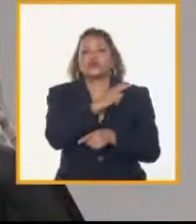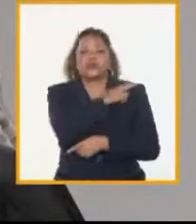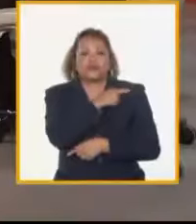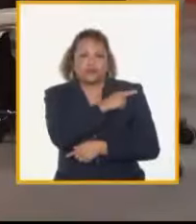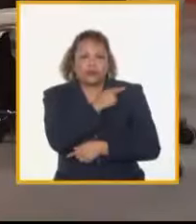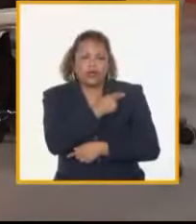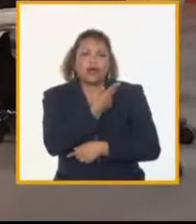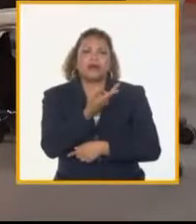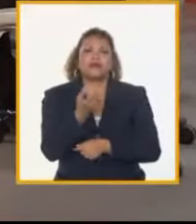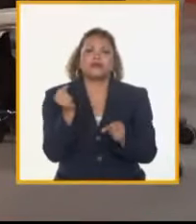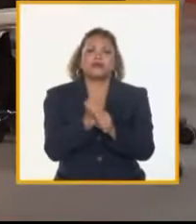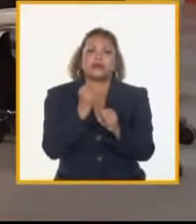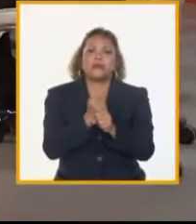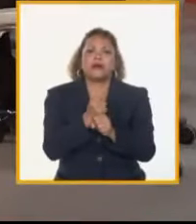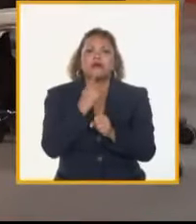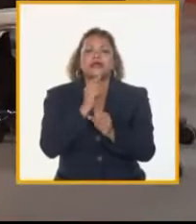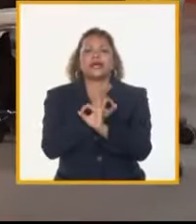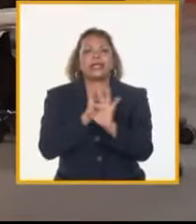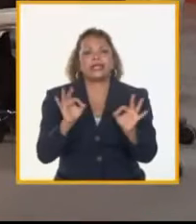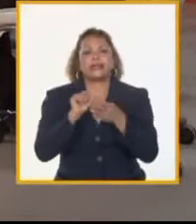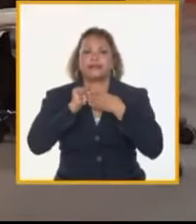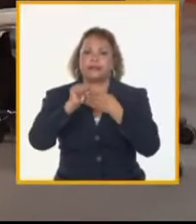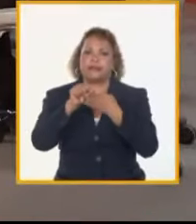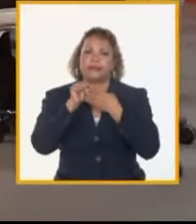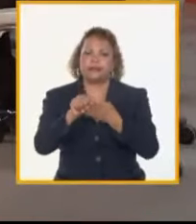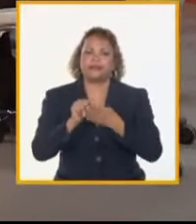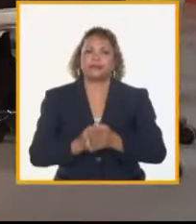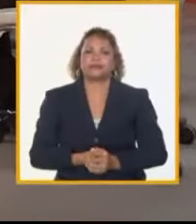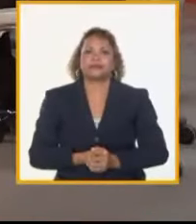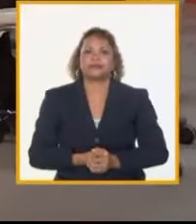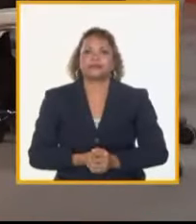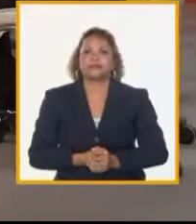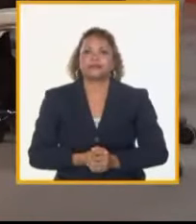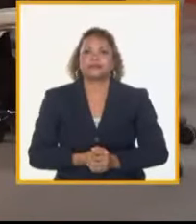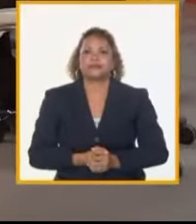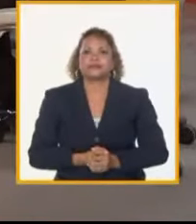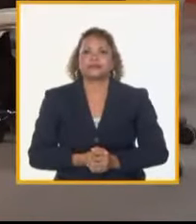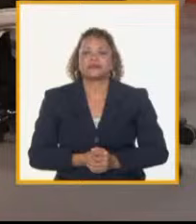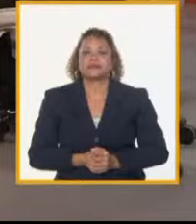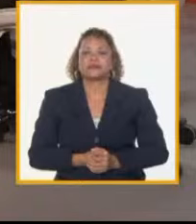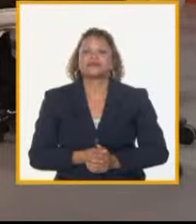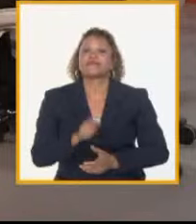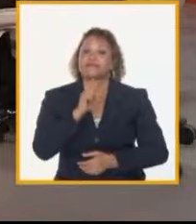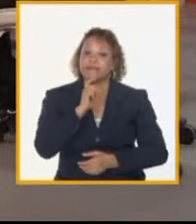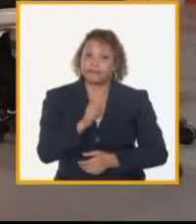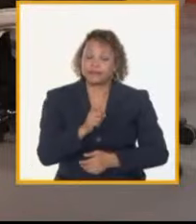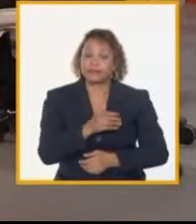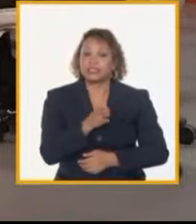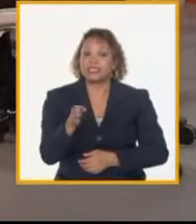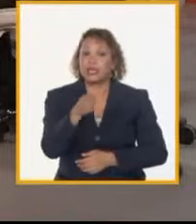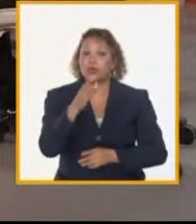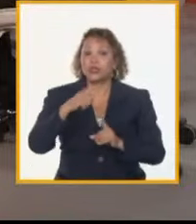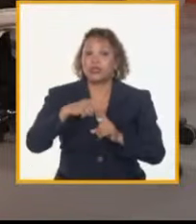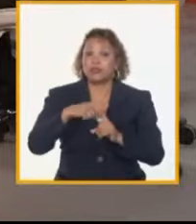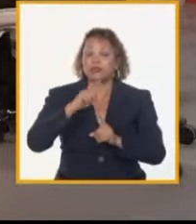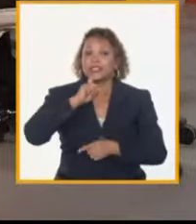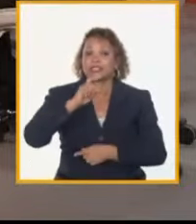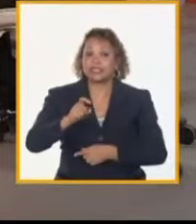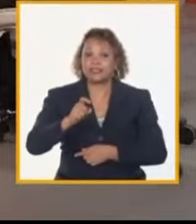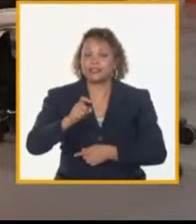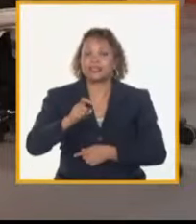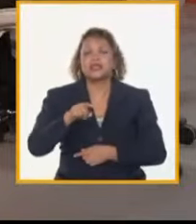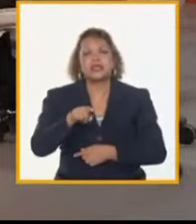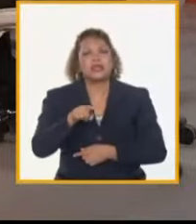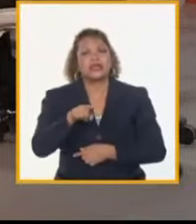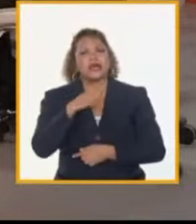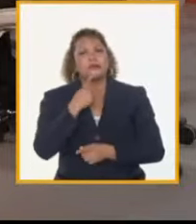designados, en función de la calidad de servicio. Oye, hay puntos rojos ahí en esa ruta de Las Tunas. De todas formas,